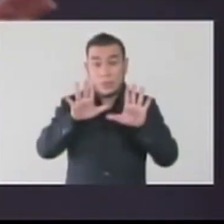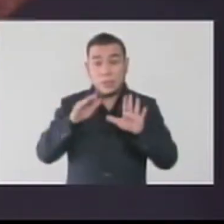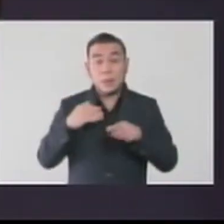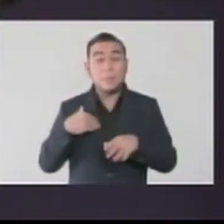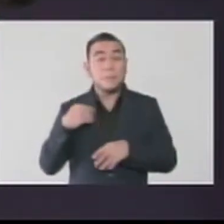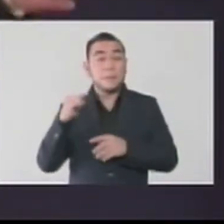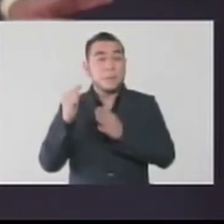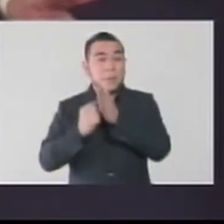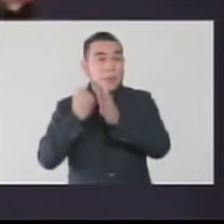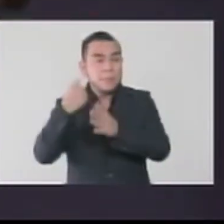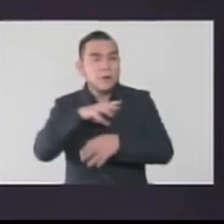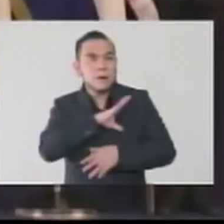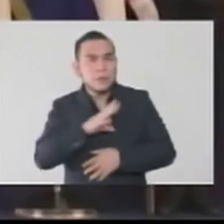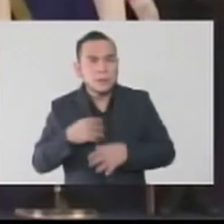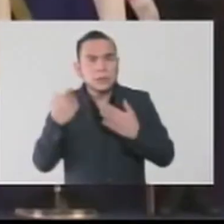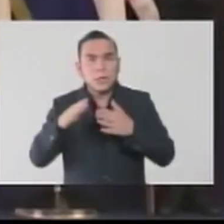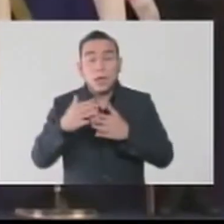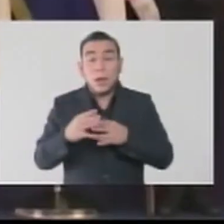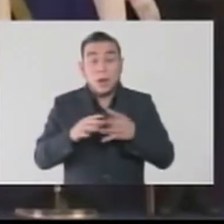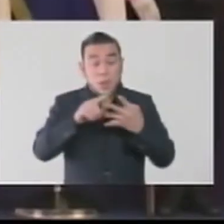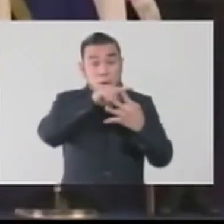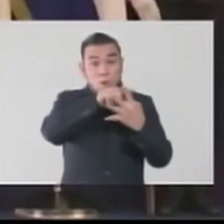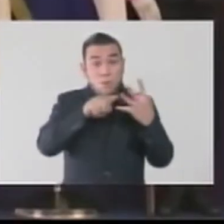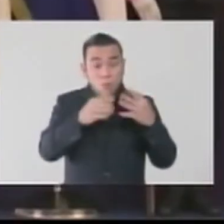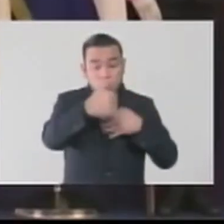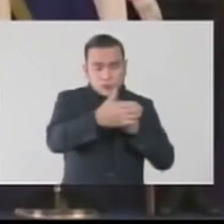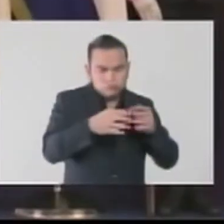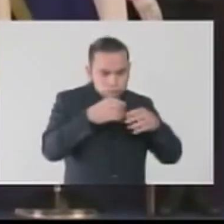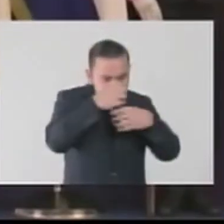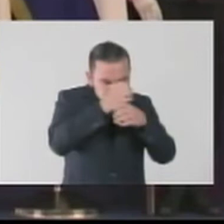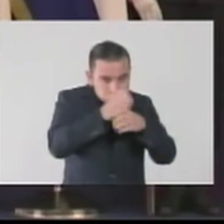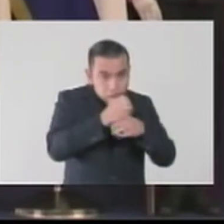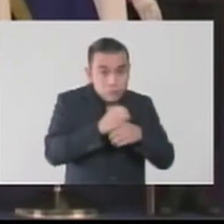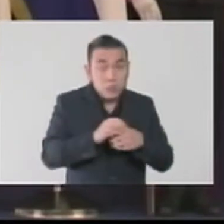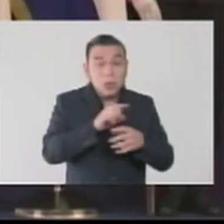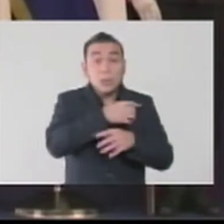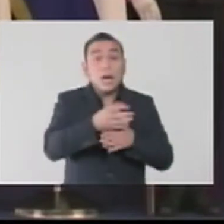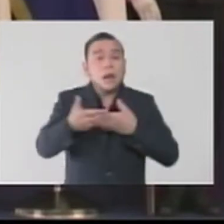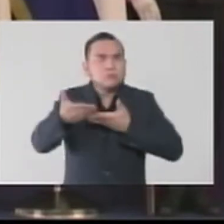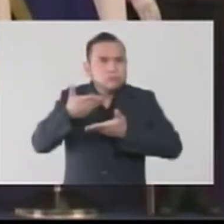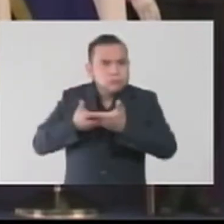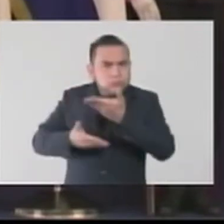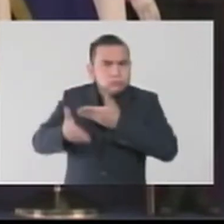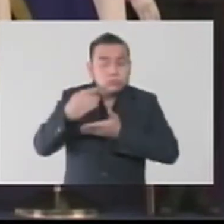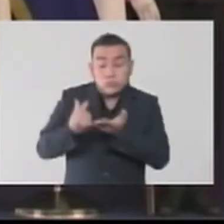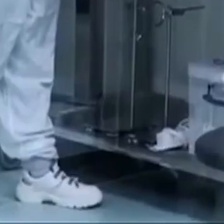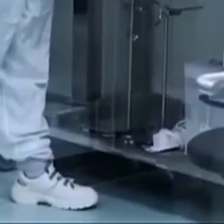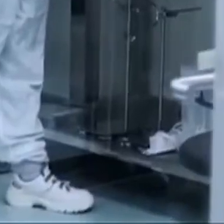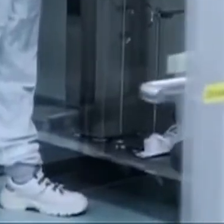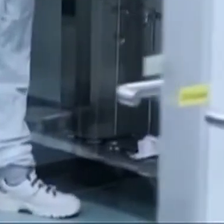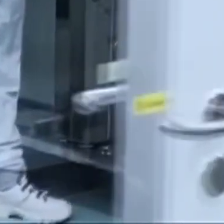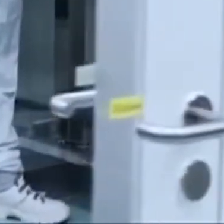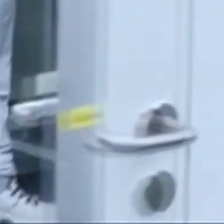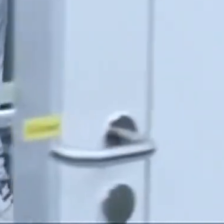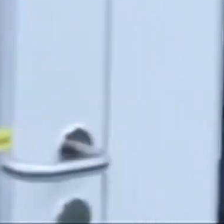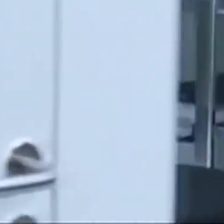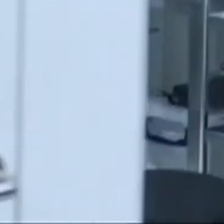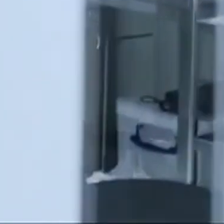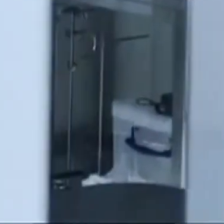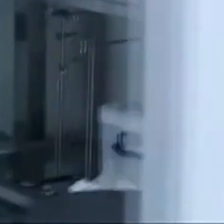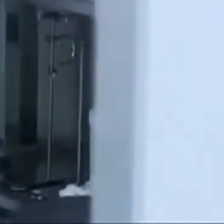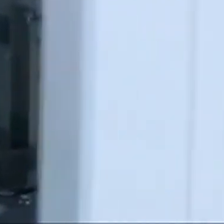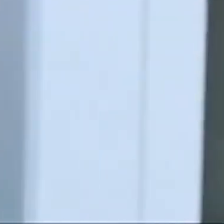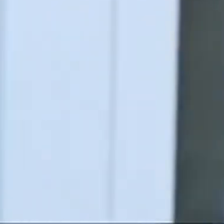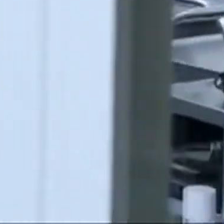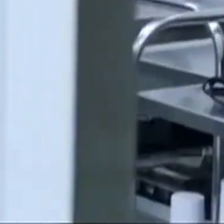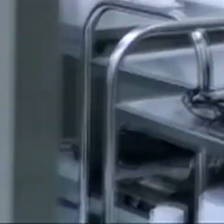el presidente evo que le llamó a la población a no descuidar las medidas de bioseguridad contra el coni 19 ya que la vacuna aún no